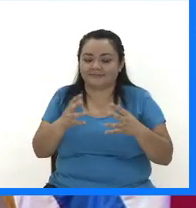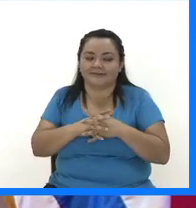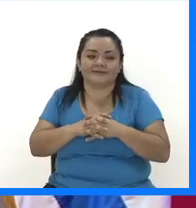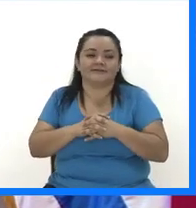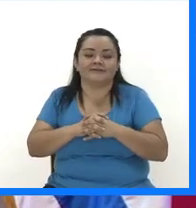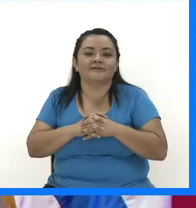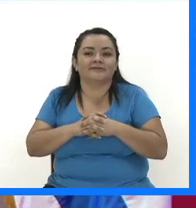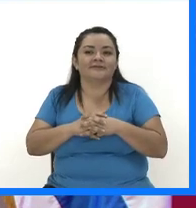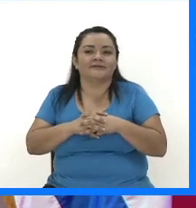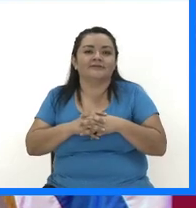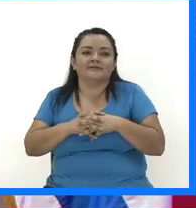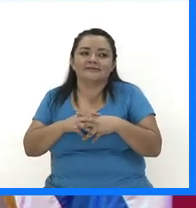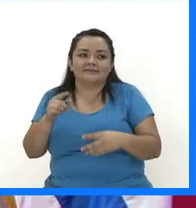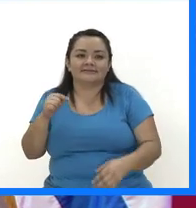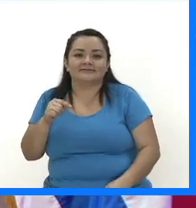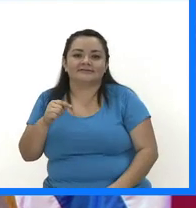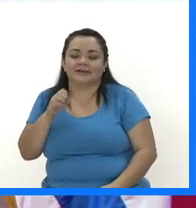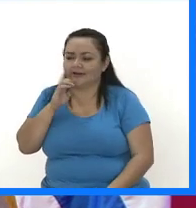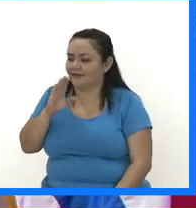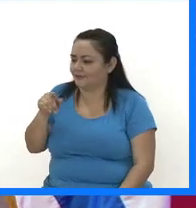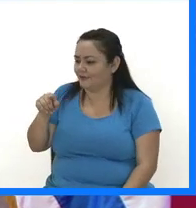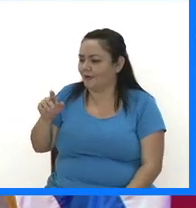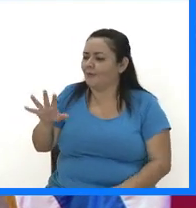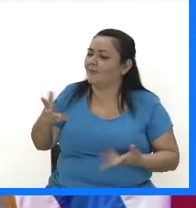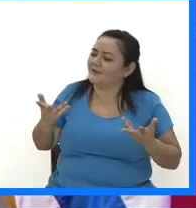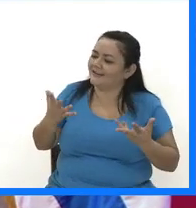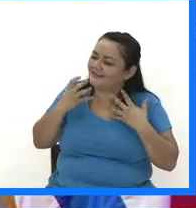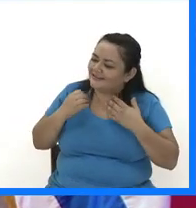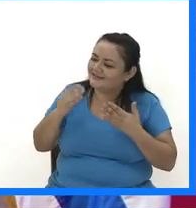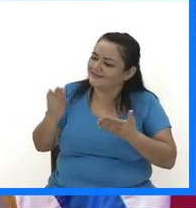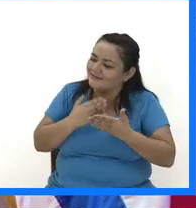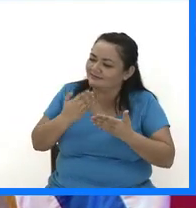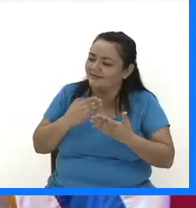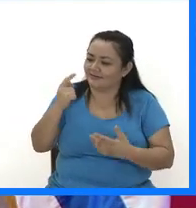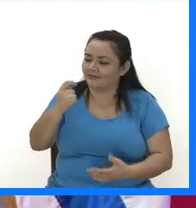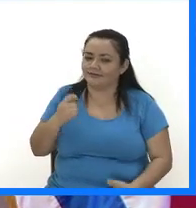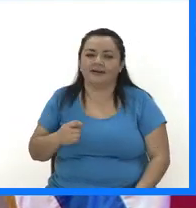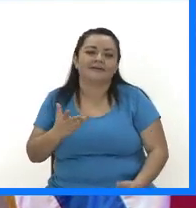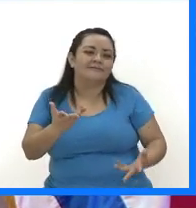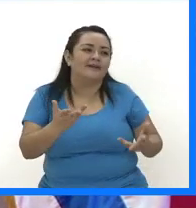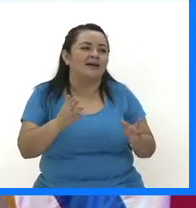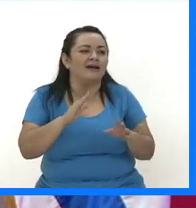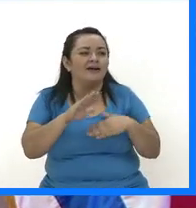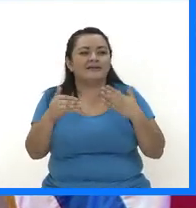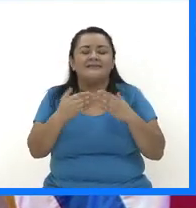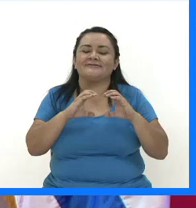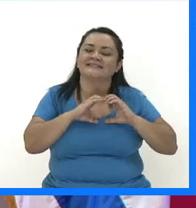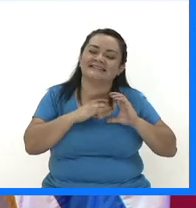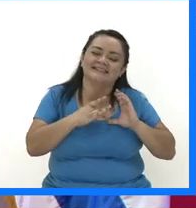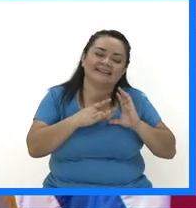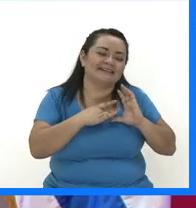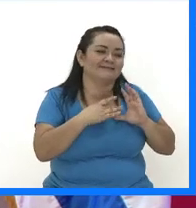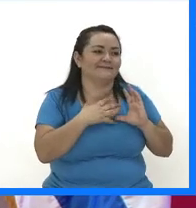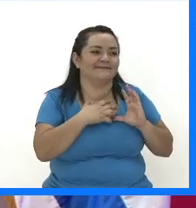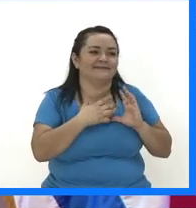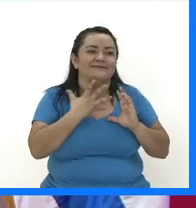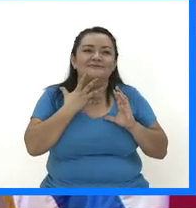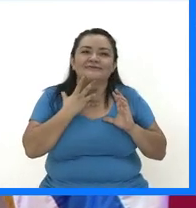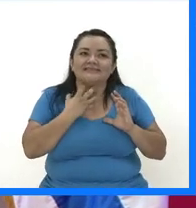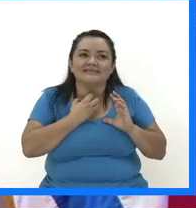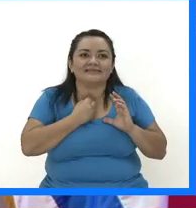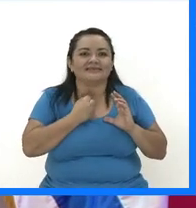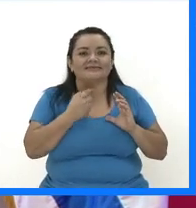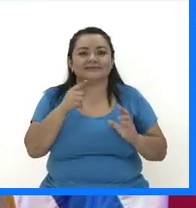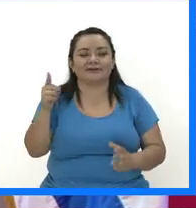se va y le digo yo por qué quieres mirar me digo a que 'no al que en el corazón me dijo y yo he querido